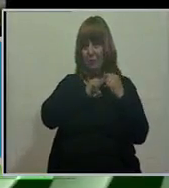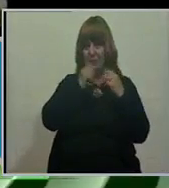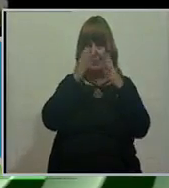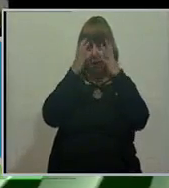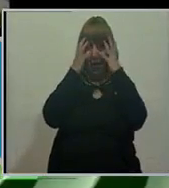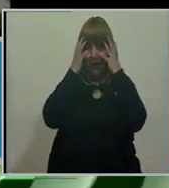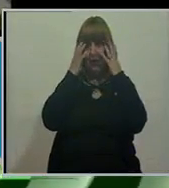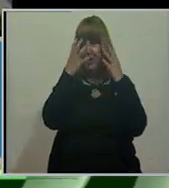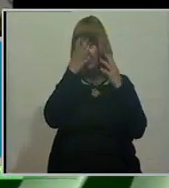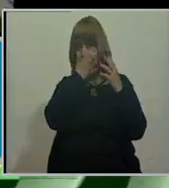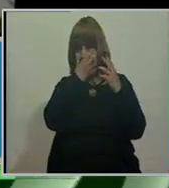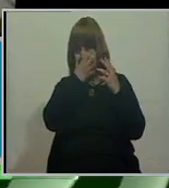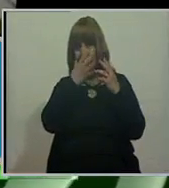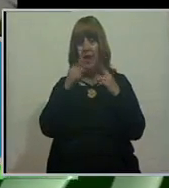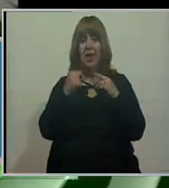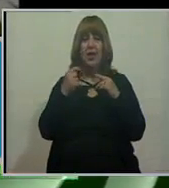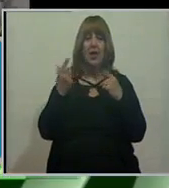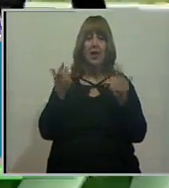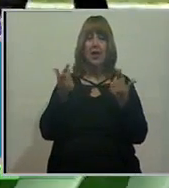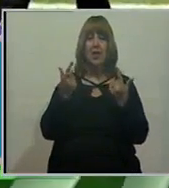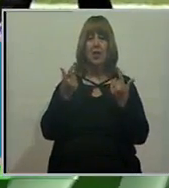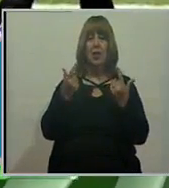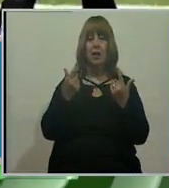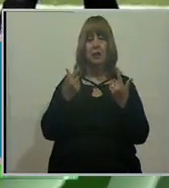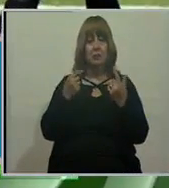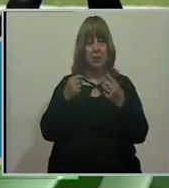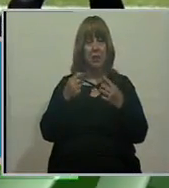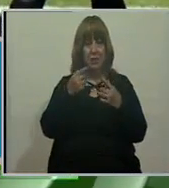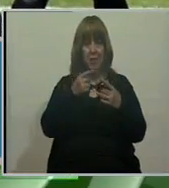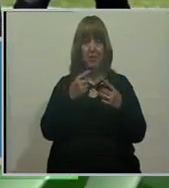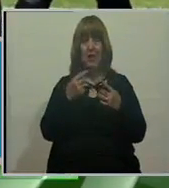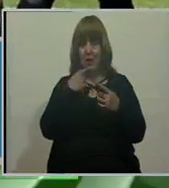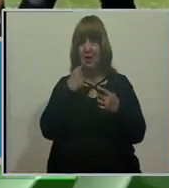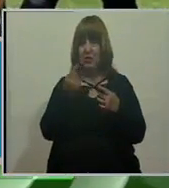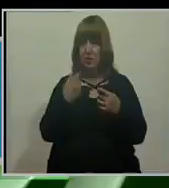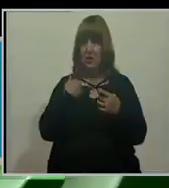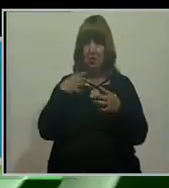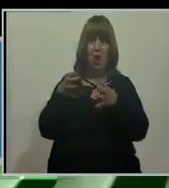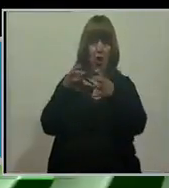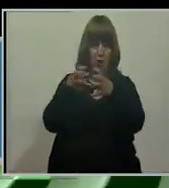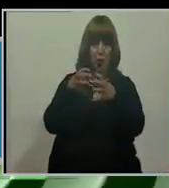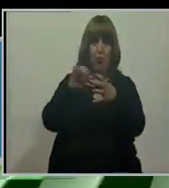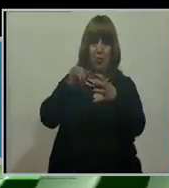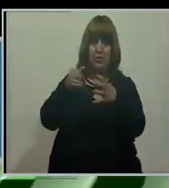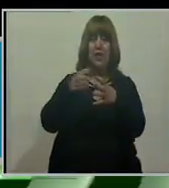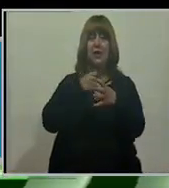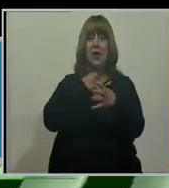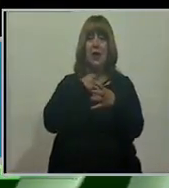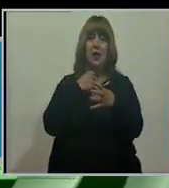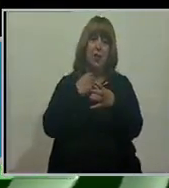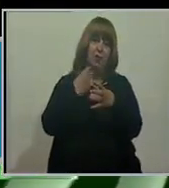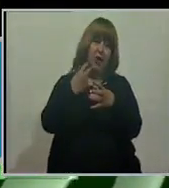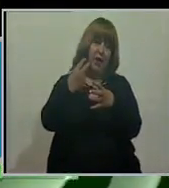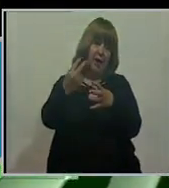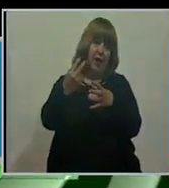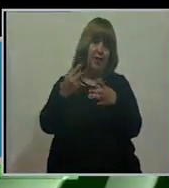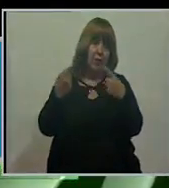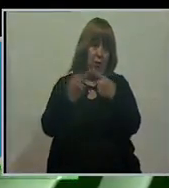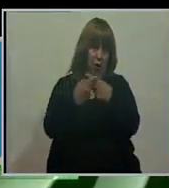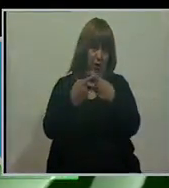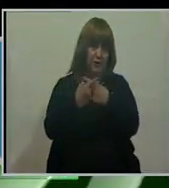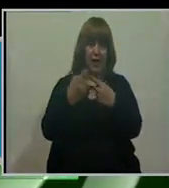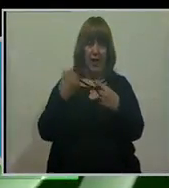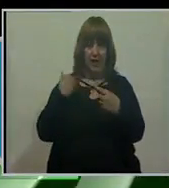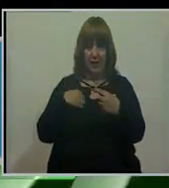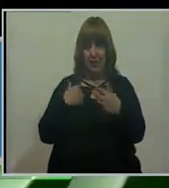con alguna otra cuestión, disfrazado incluso de superhéroes. Bueno, se ofrecieron a través de la cuenta de Twitter para viajar y jugar contra la